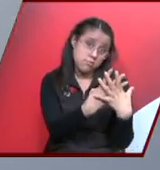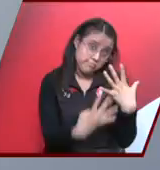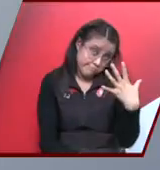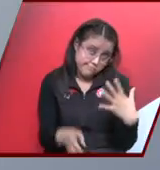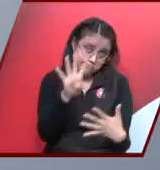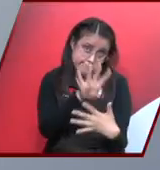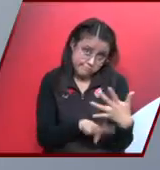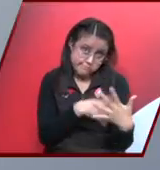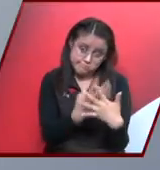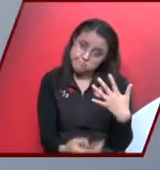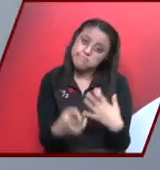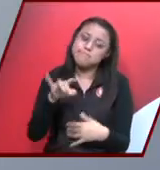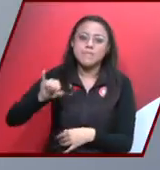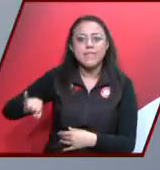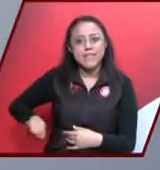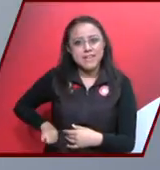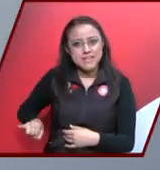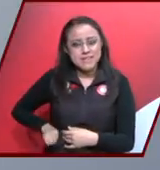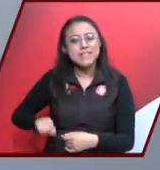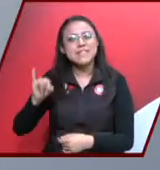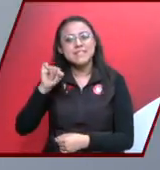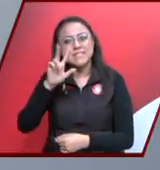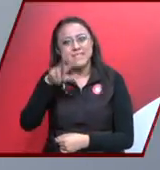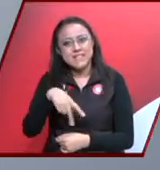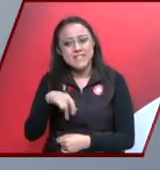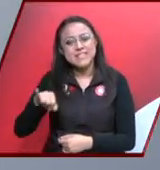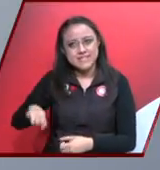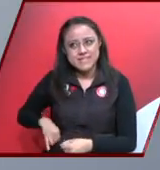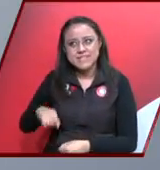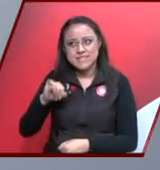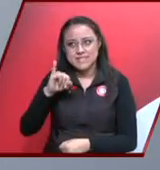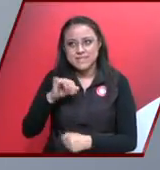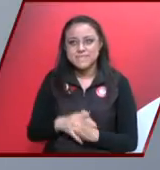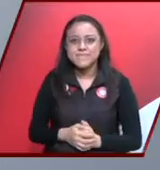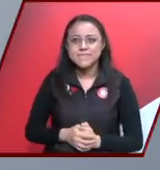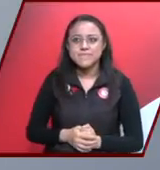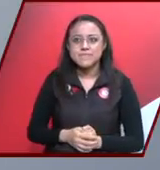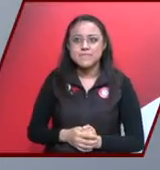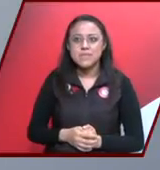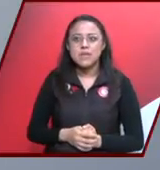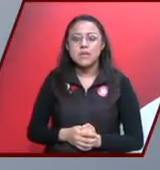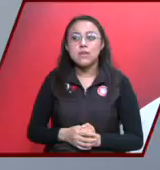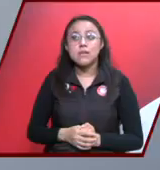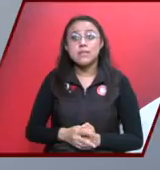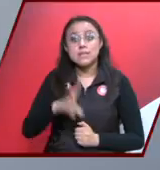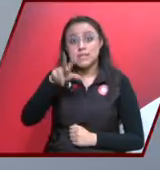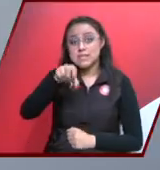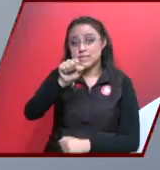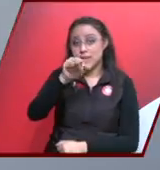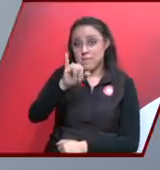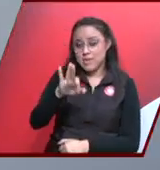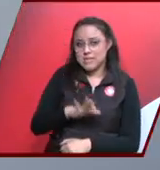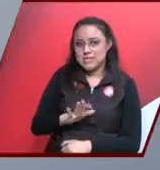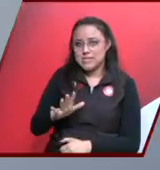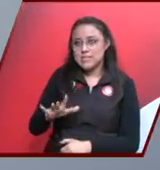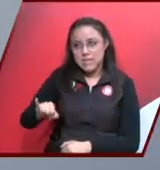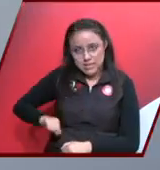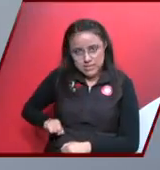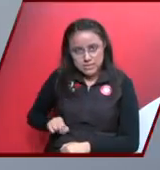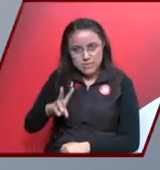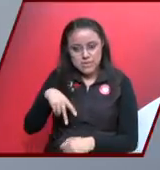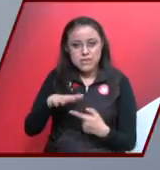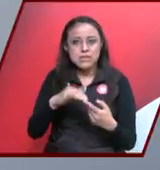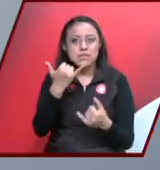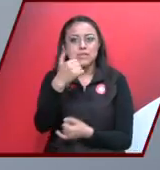reclusorio. Pues sí, ¿no? Estaría interesante. Así es, señor, claro que sí. Oye, Samia, qué interesante esto.